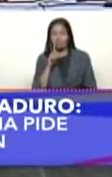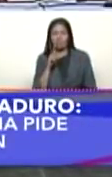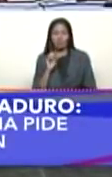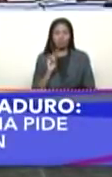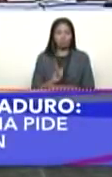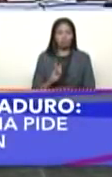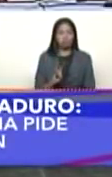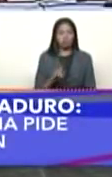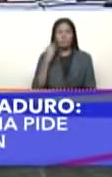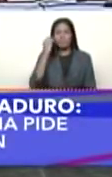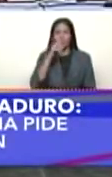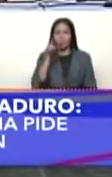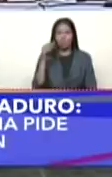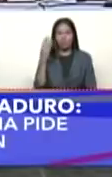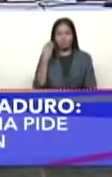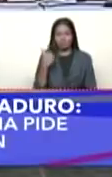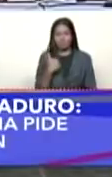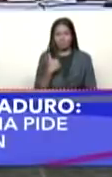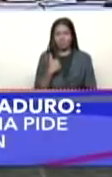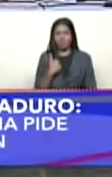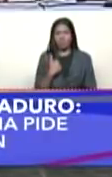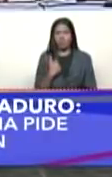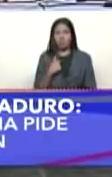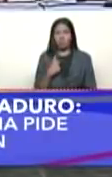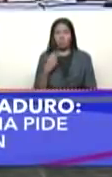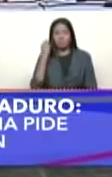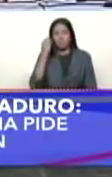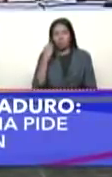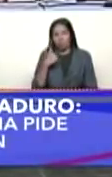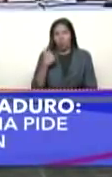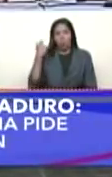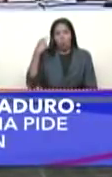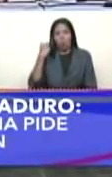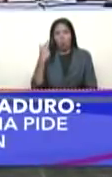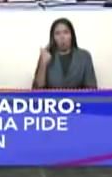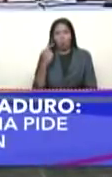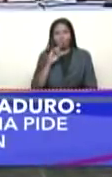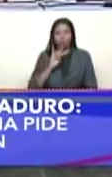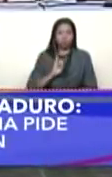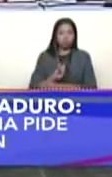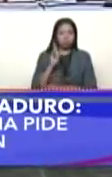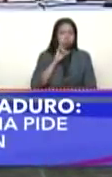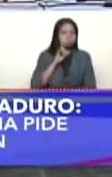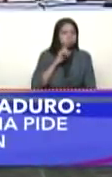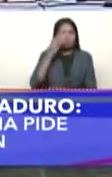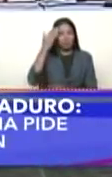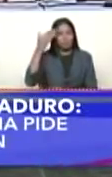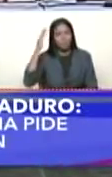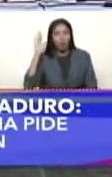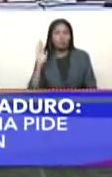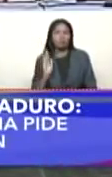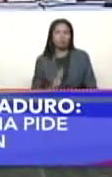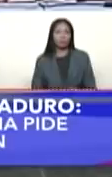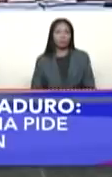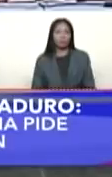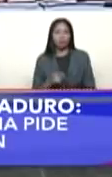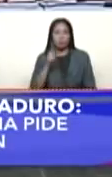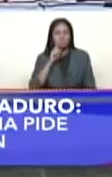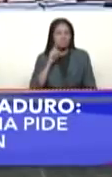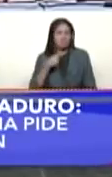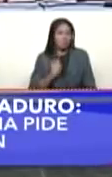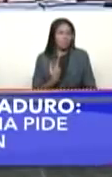¿Qué pensarían de mí? Mínimo que estoy loco, que soy un falso, que soy un hipócrita, soy un